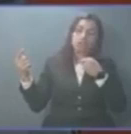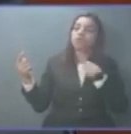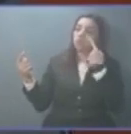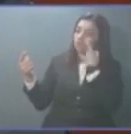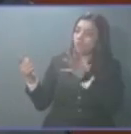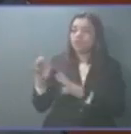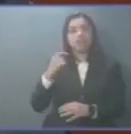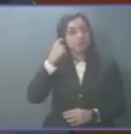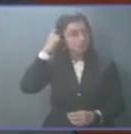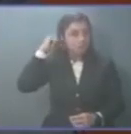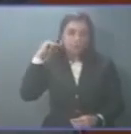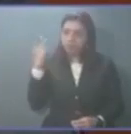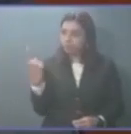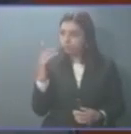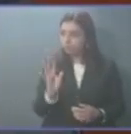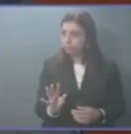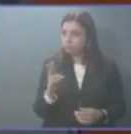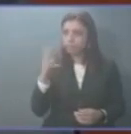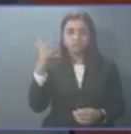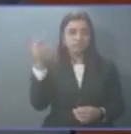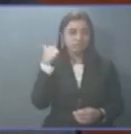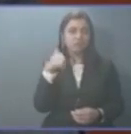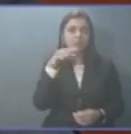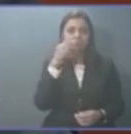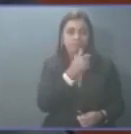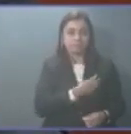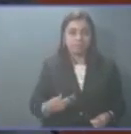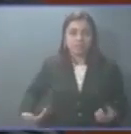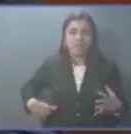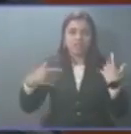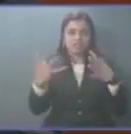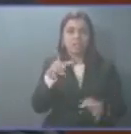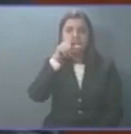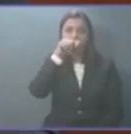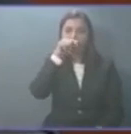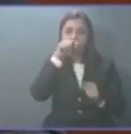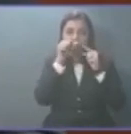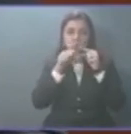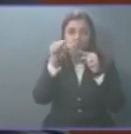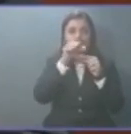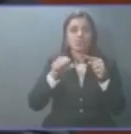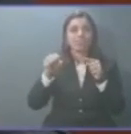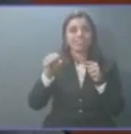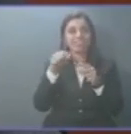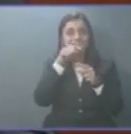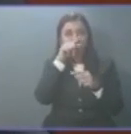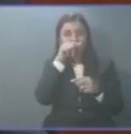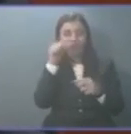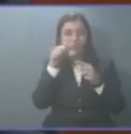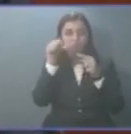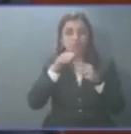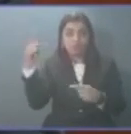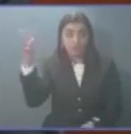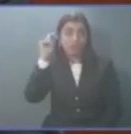leyendo, ya leí el hilo de 3 tweets que publicó el presidente respecto a esto, y me voy a quedar con el último tweet nada más.